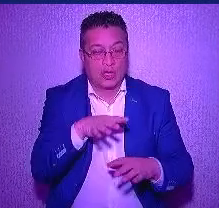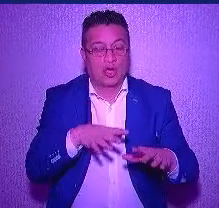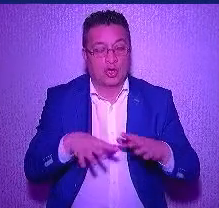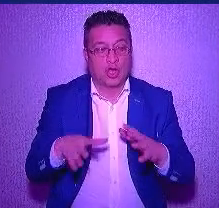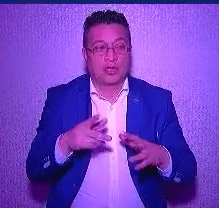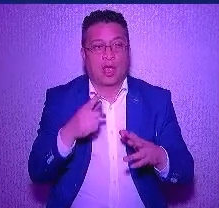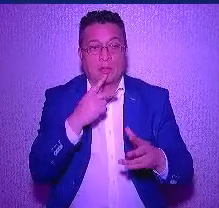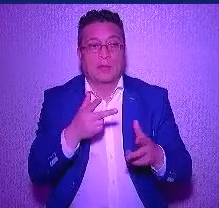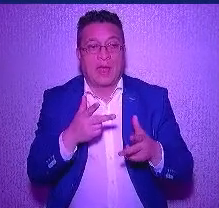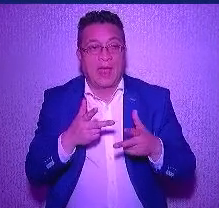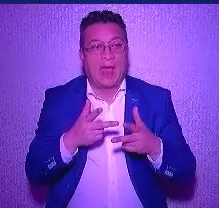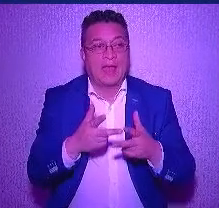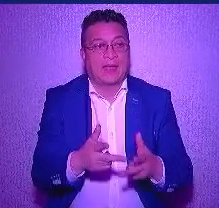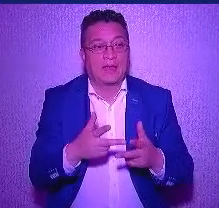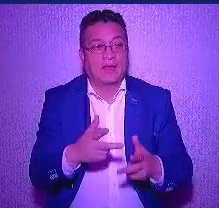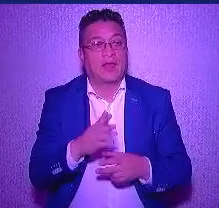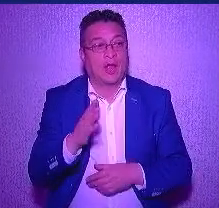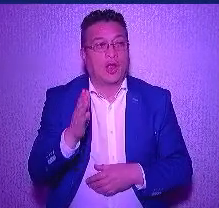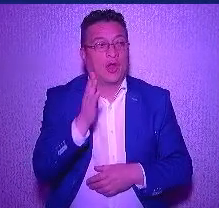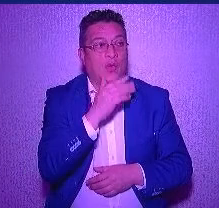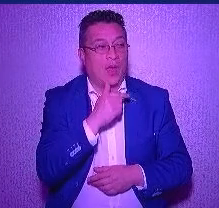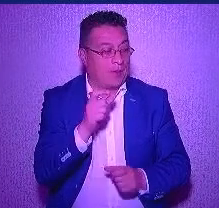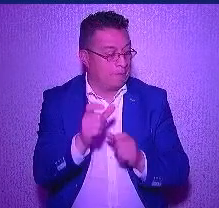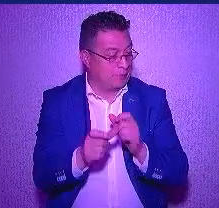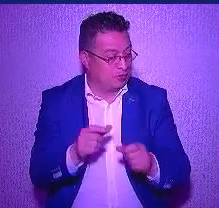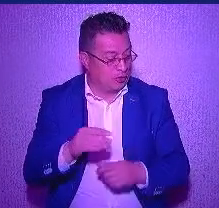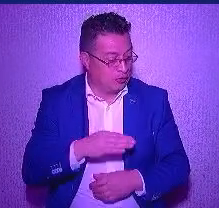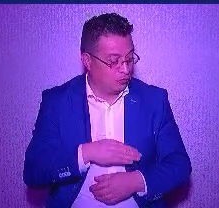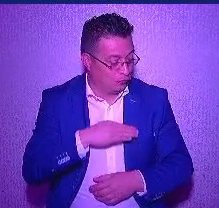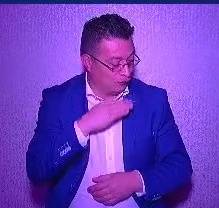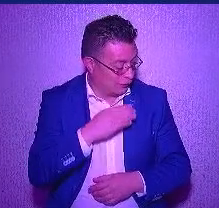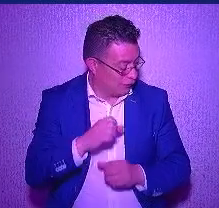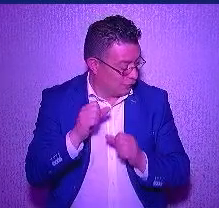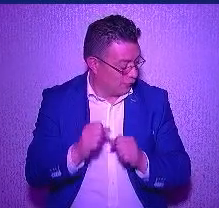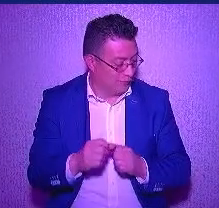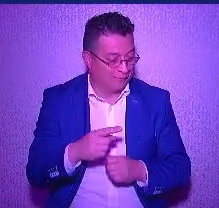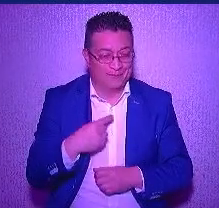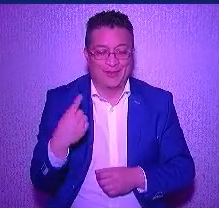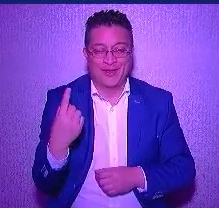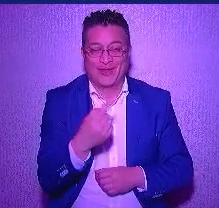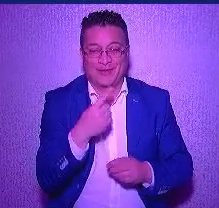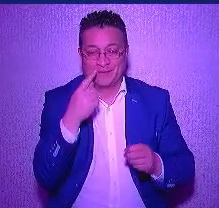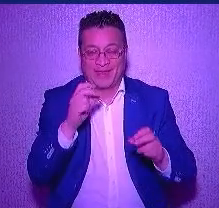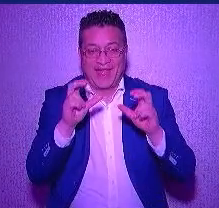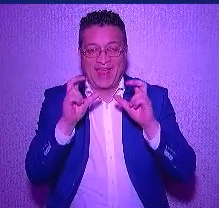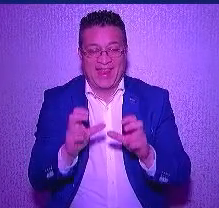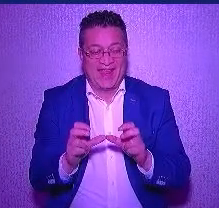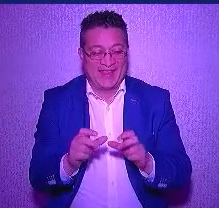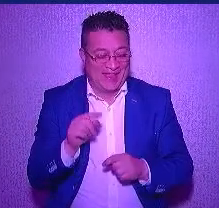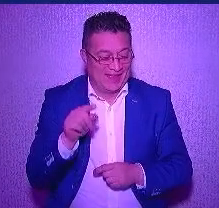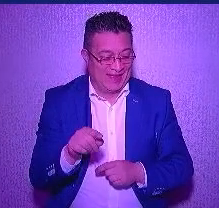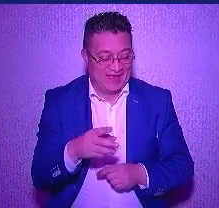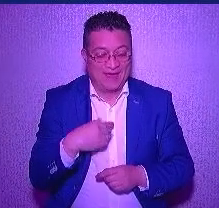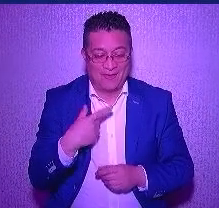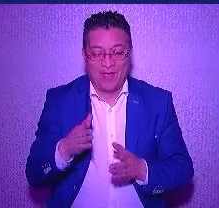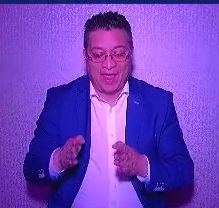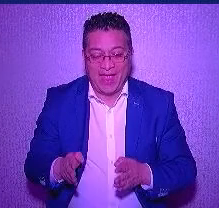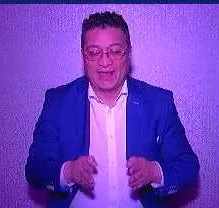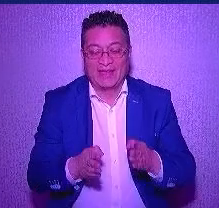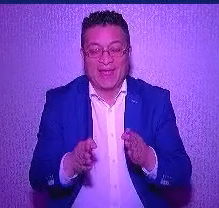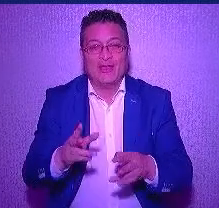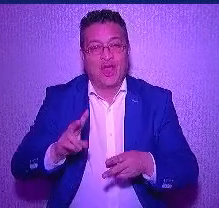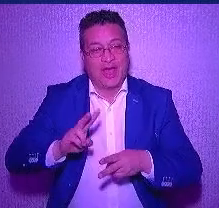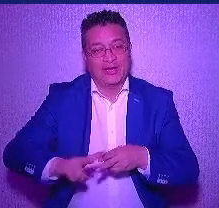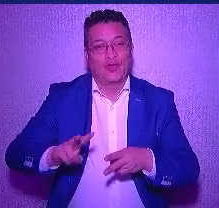ofensivas no tenemos gente suficiente experiencia suficiente para tratar con todos los alertas Inteligencia artificial va en un camino donde resuelve